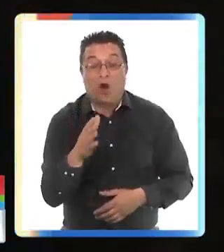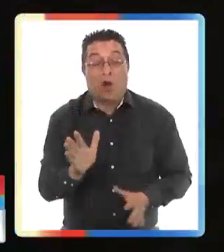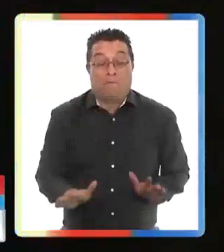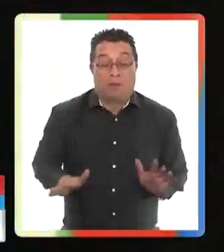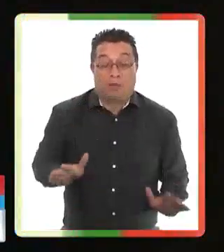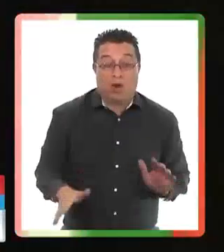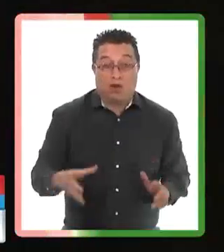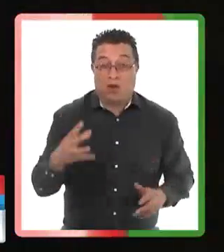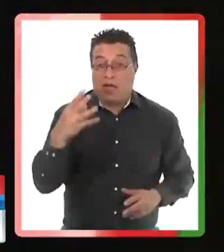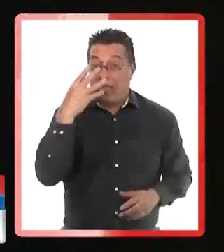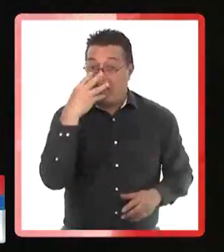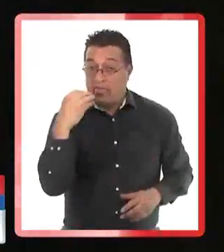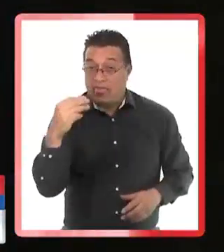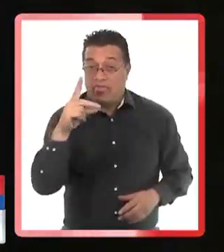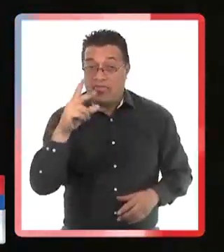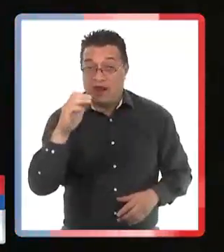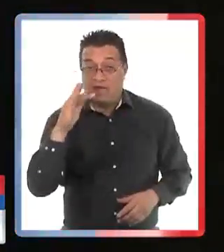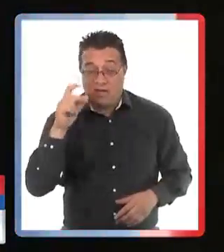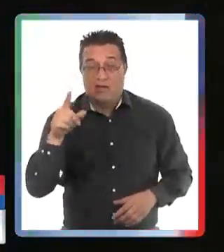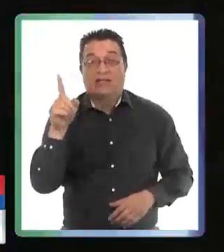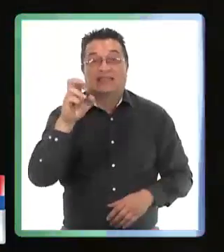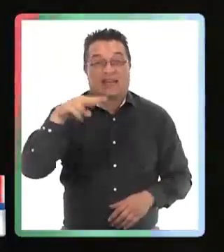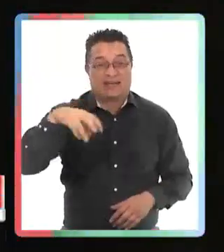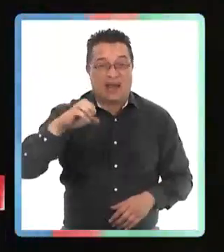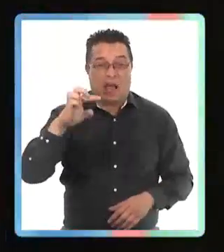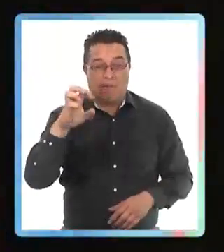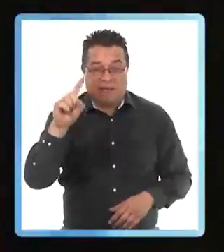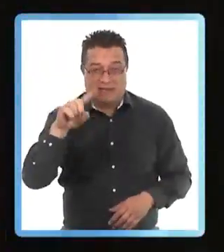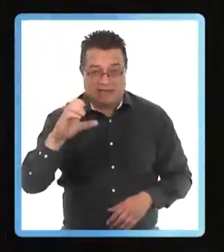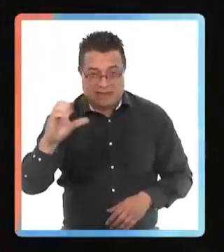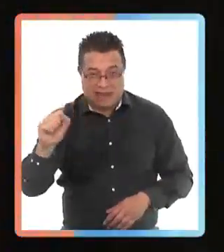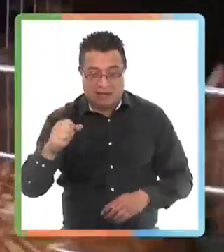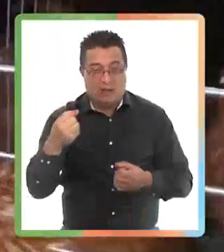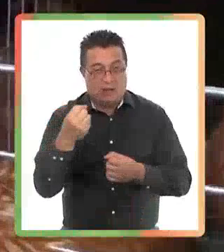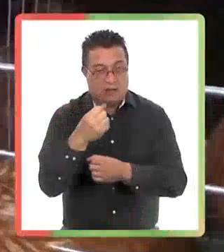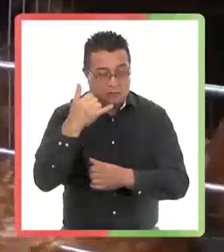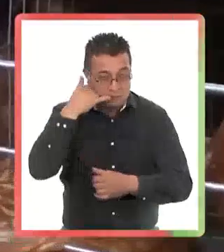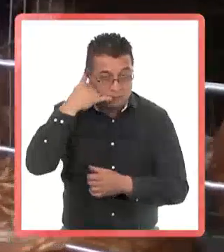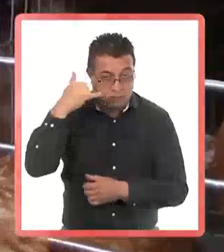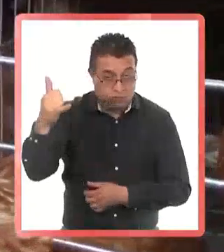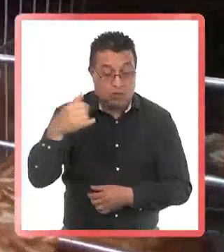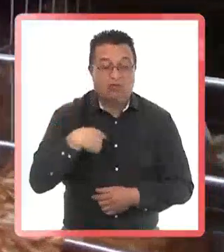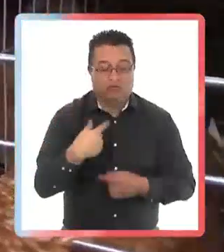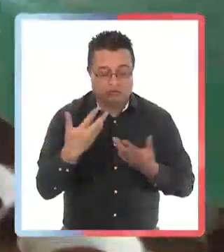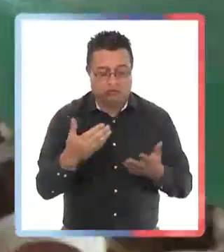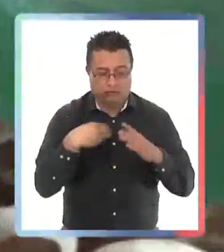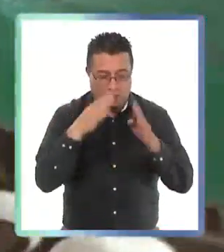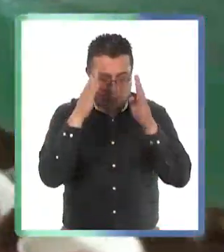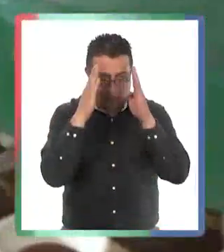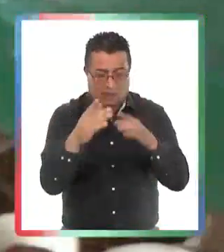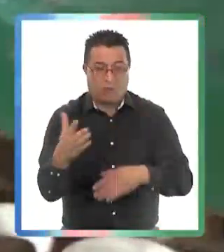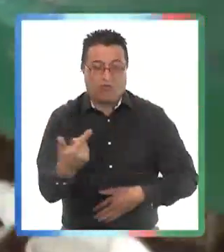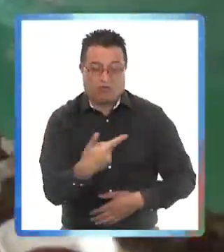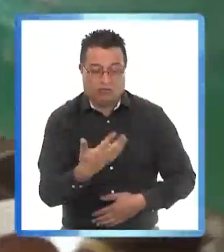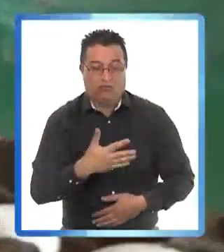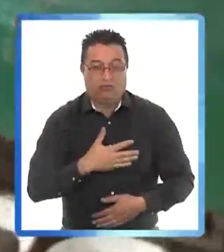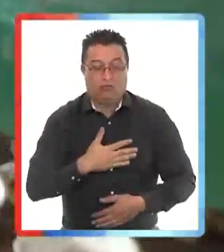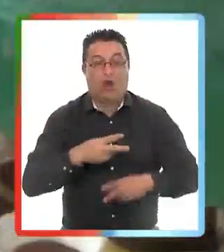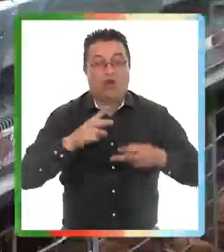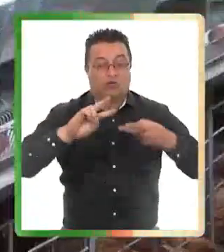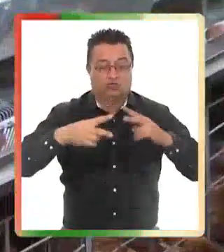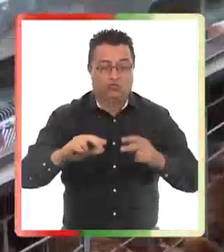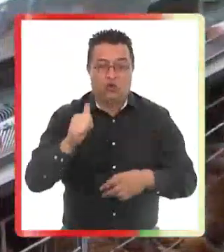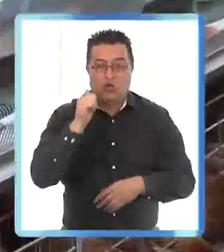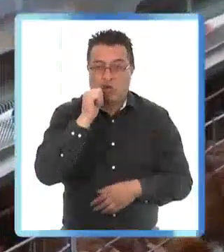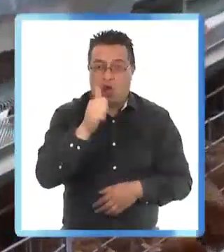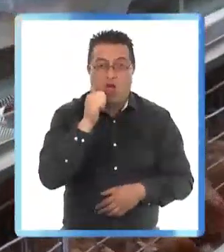lobo marino, un delfín o pingüinos, tiene que llamar a Senapesca al 800-320-032. Ahí lo atendemos nosotros, nuestros